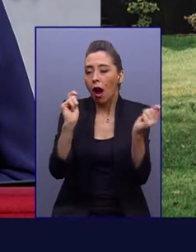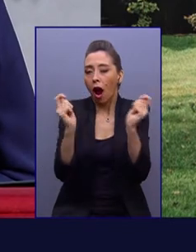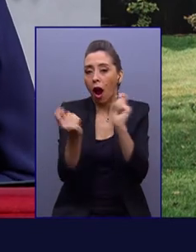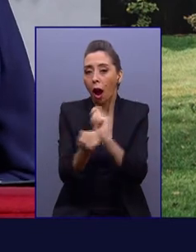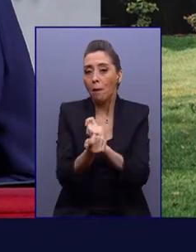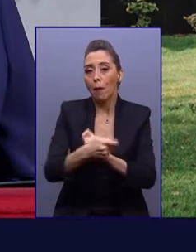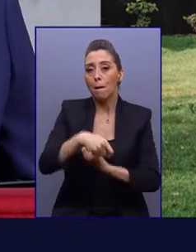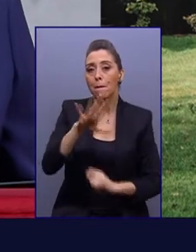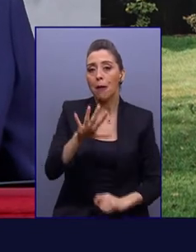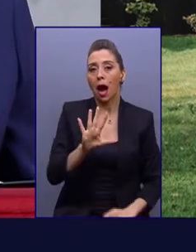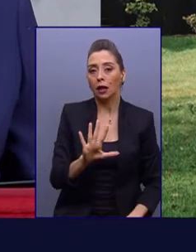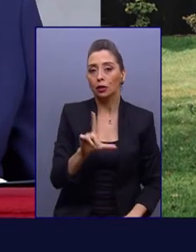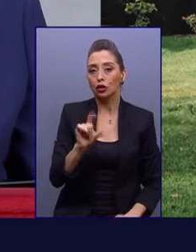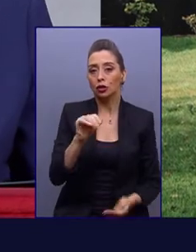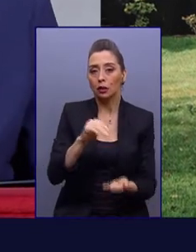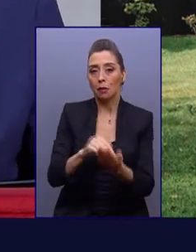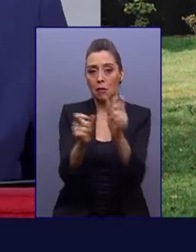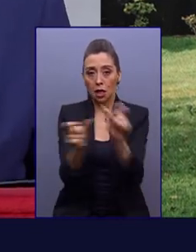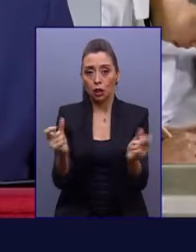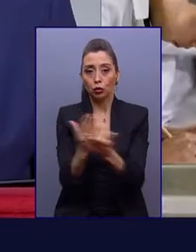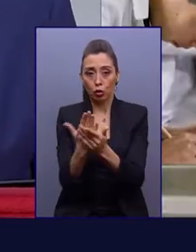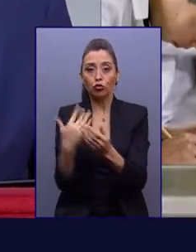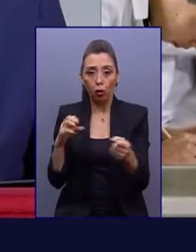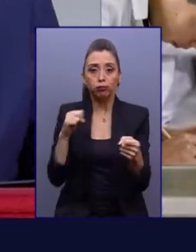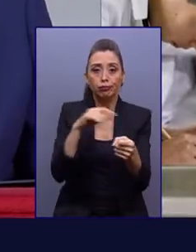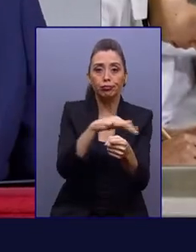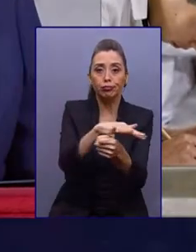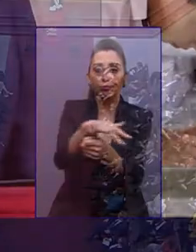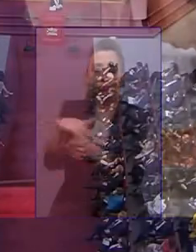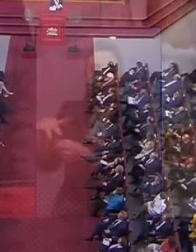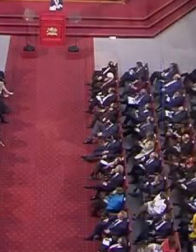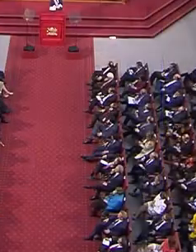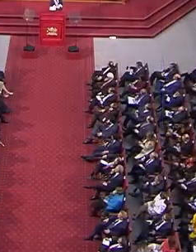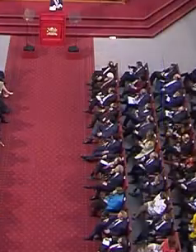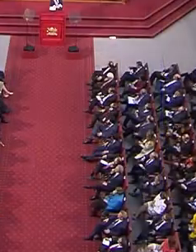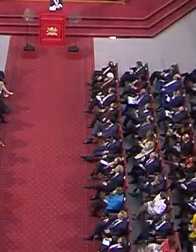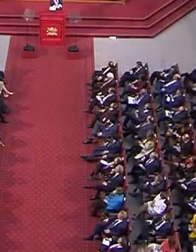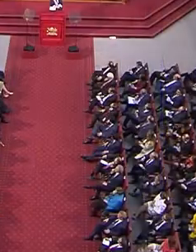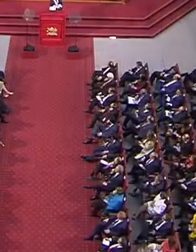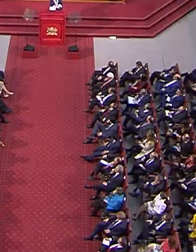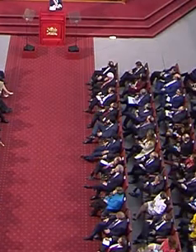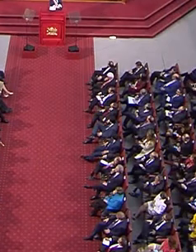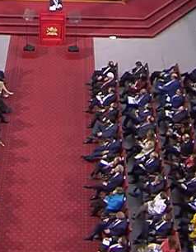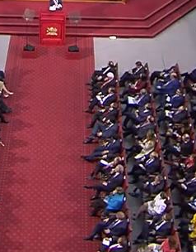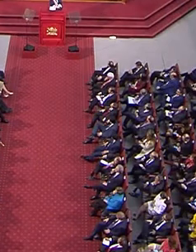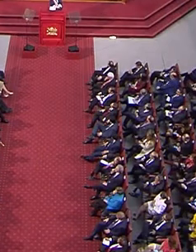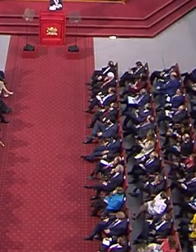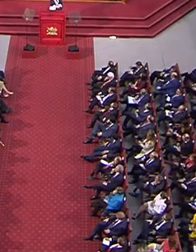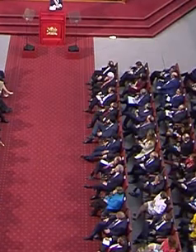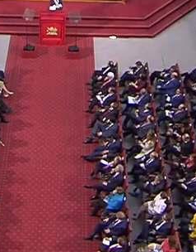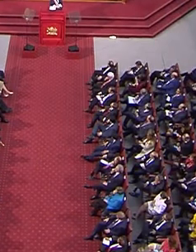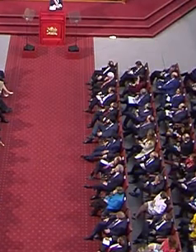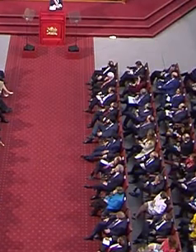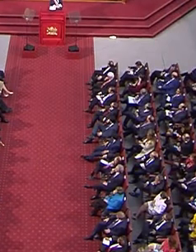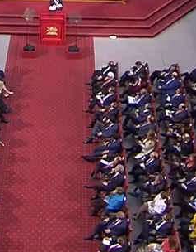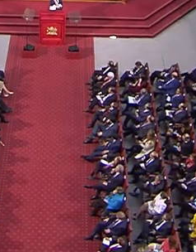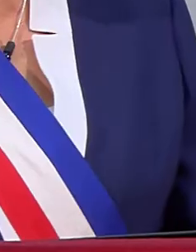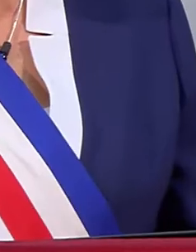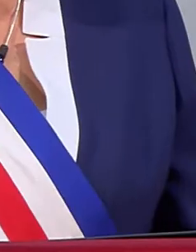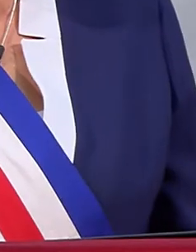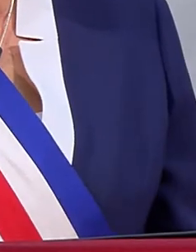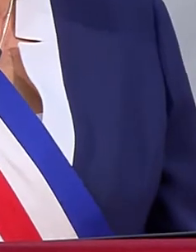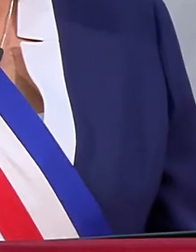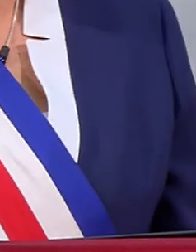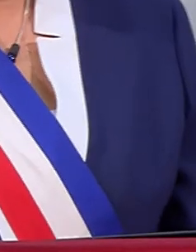llegado a más de 570.000 estudiantes. Hemos entregado instrumentos esenciales a los alumnos. Hablo de millones de textos